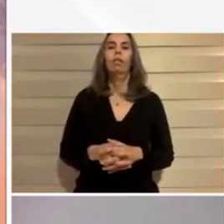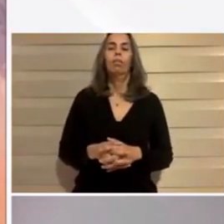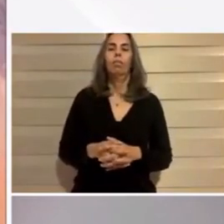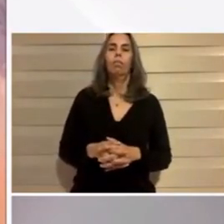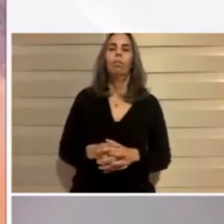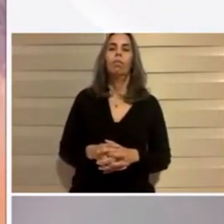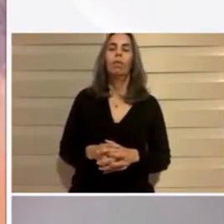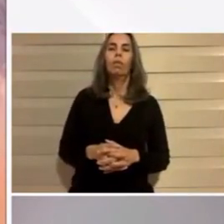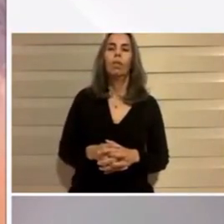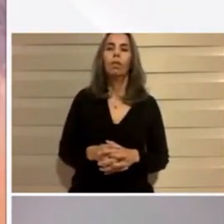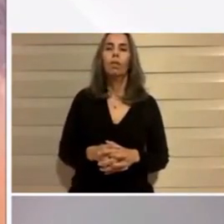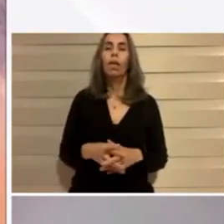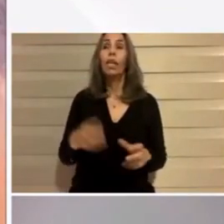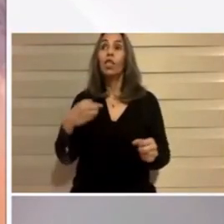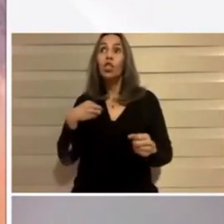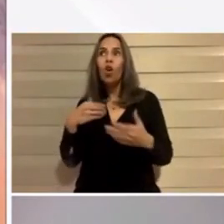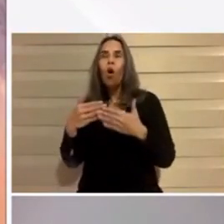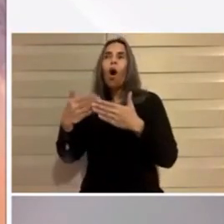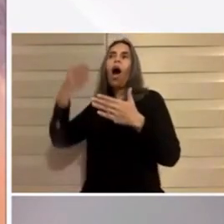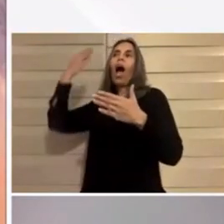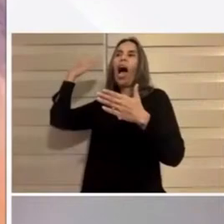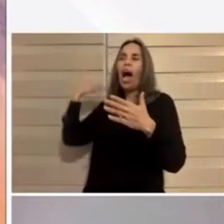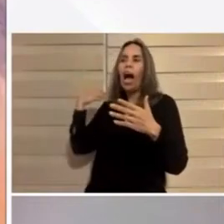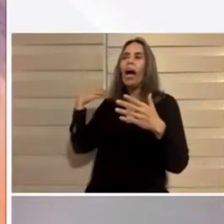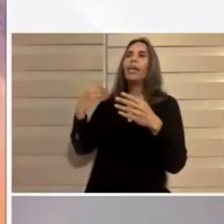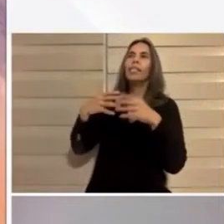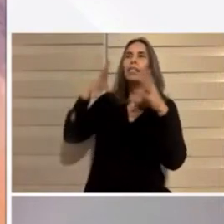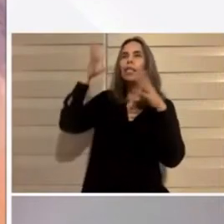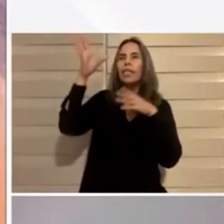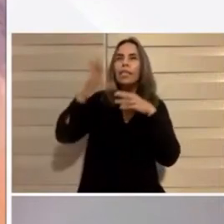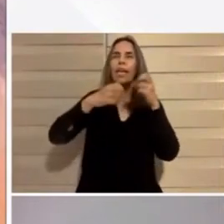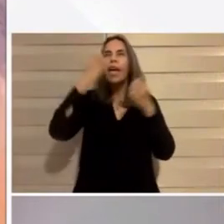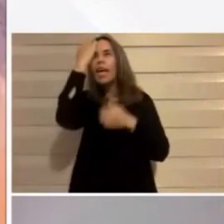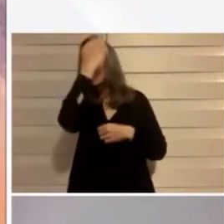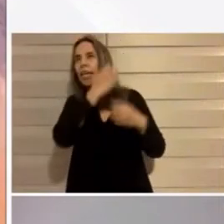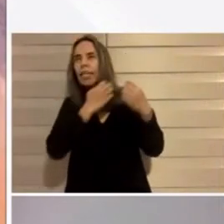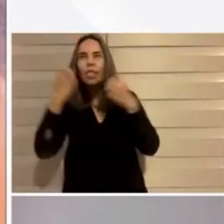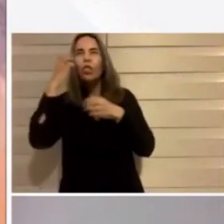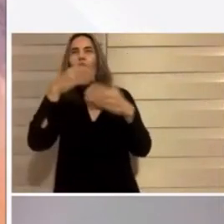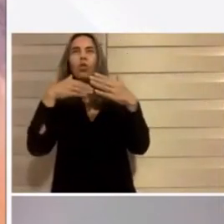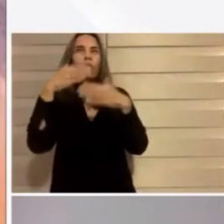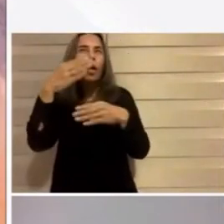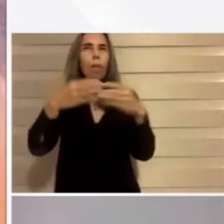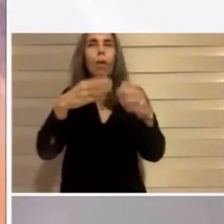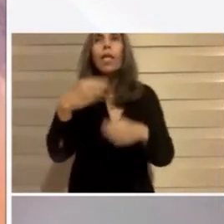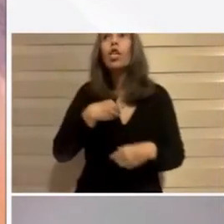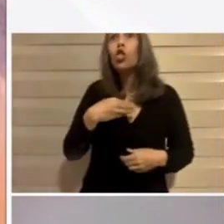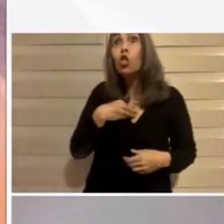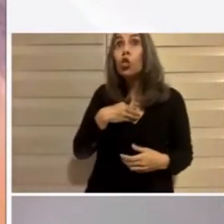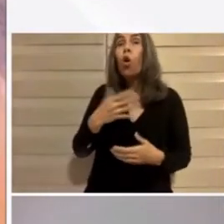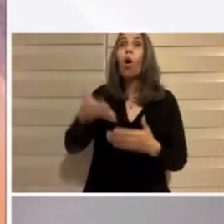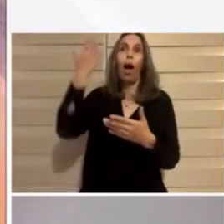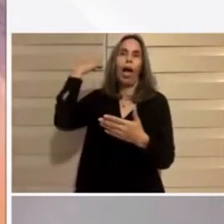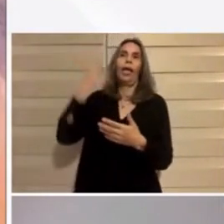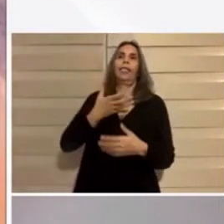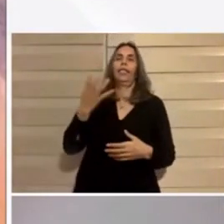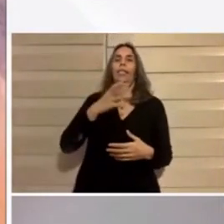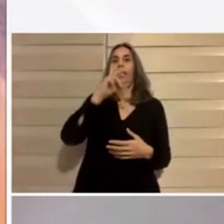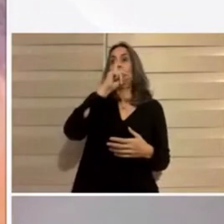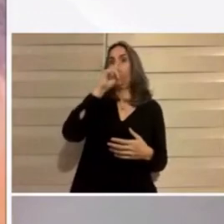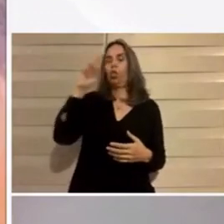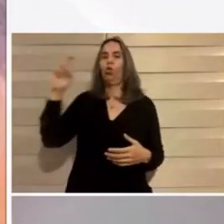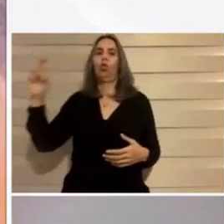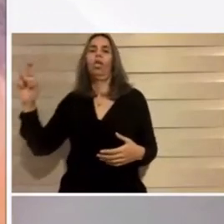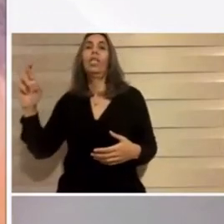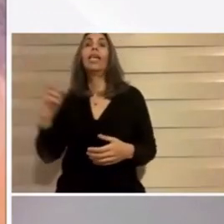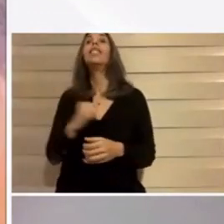A pesar de que mi formación ha sido en materias científicas, yo estudié física e hice un doctorado en teoría de cuerdas y luego me moví hacia la industria. Yo